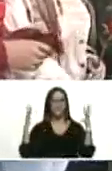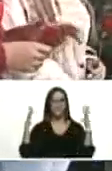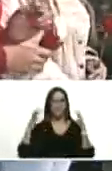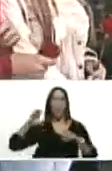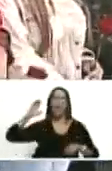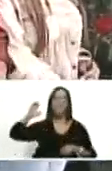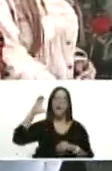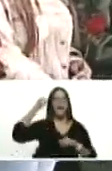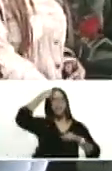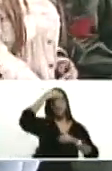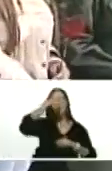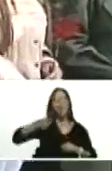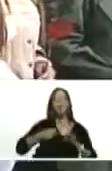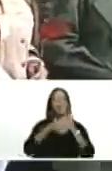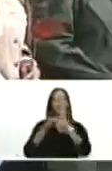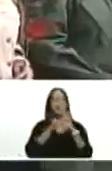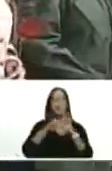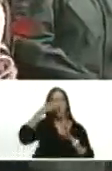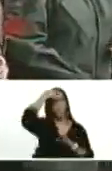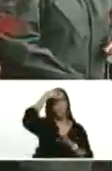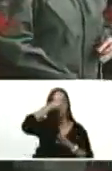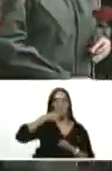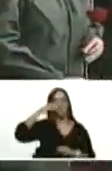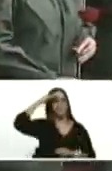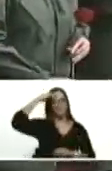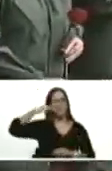Patria, pueblo y unión cívico-militar,